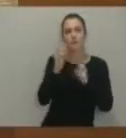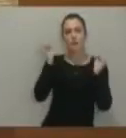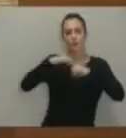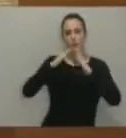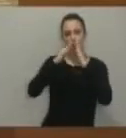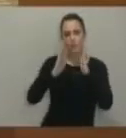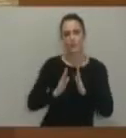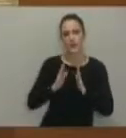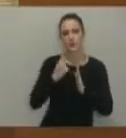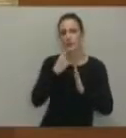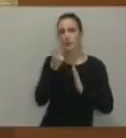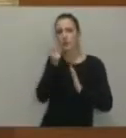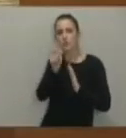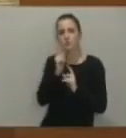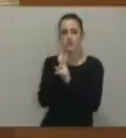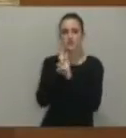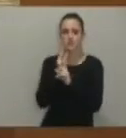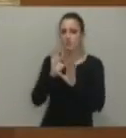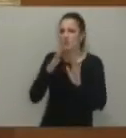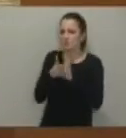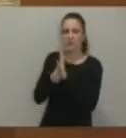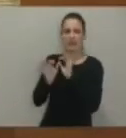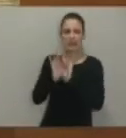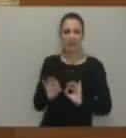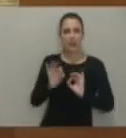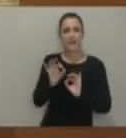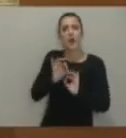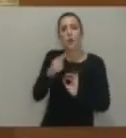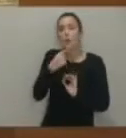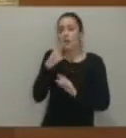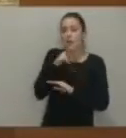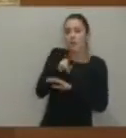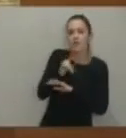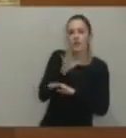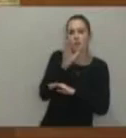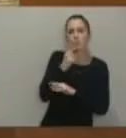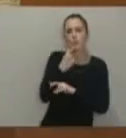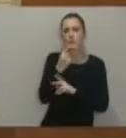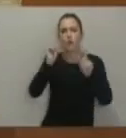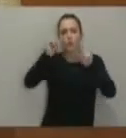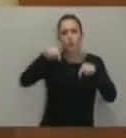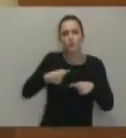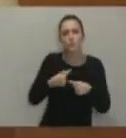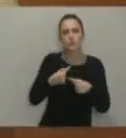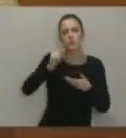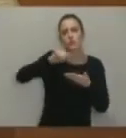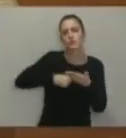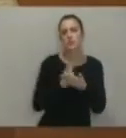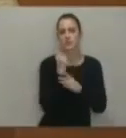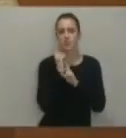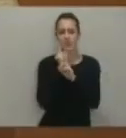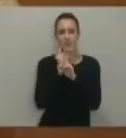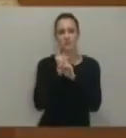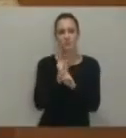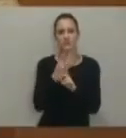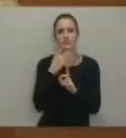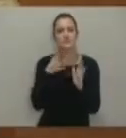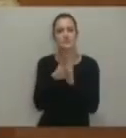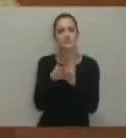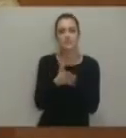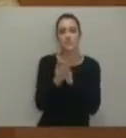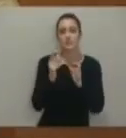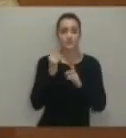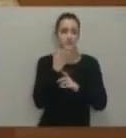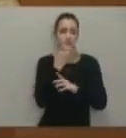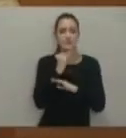sin ofrecer ninguna explicación. Les engañó cuando se comprometió a que la contratación del servicio del transporte no impediría que aquellas entidades que